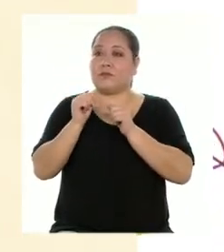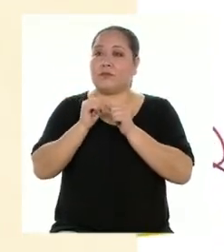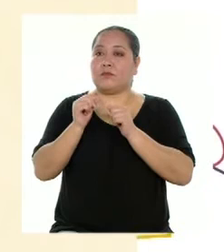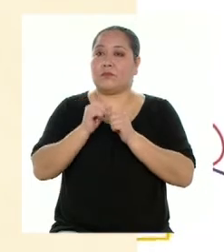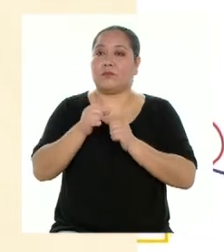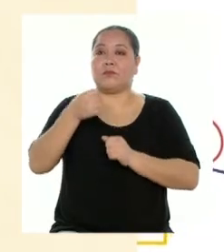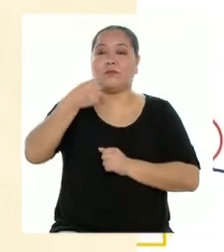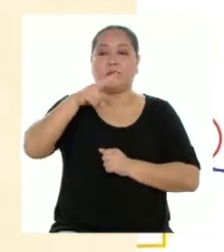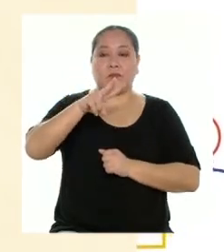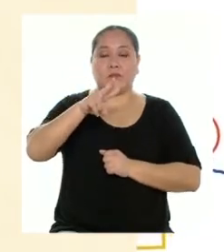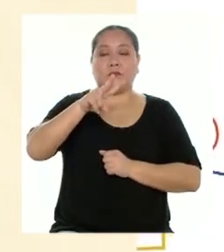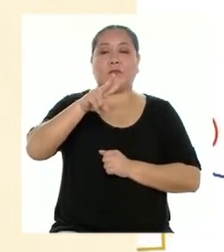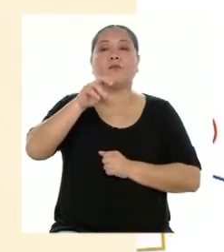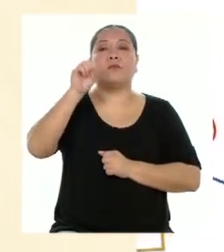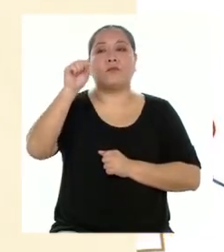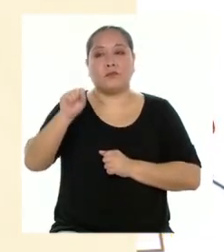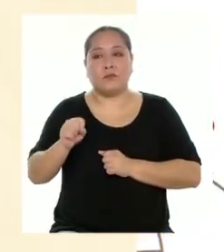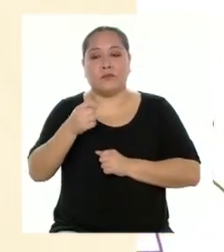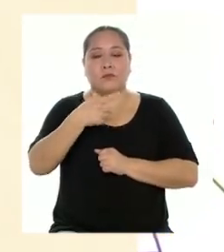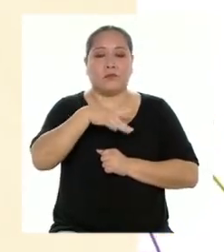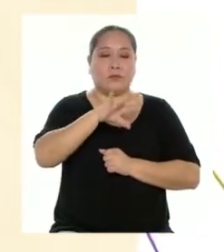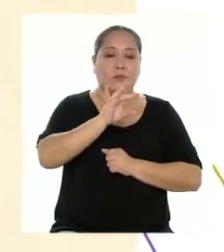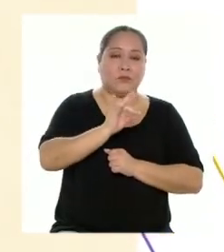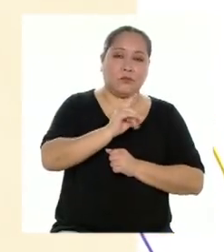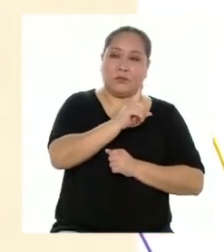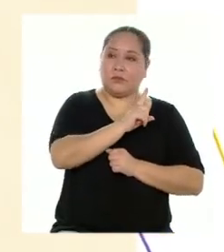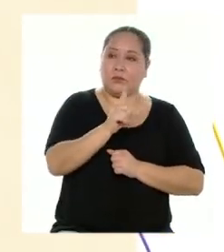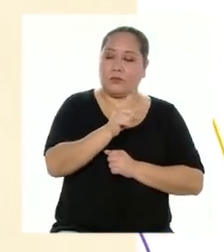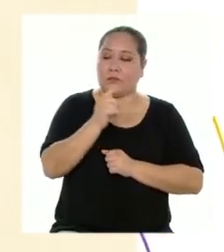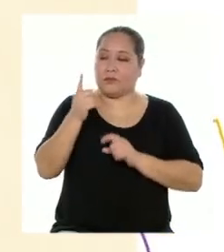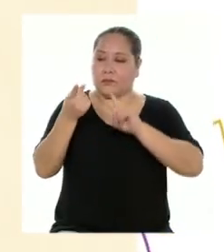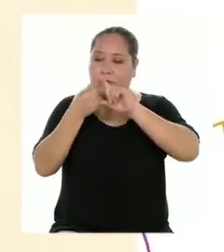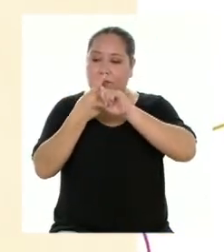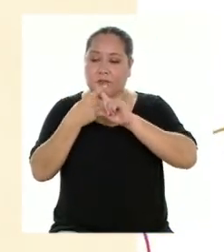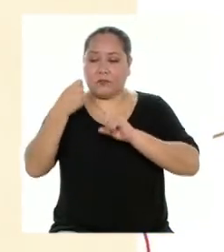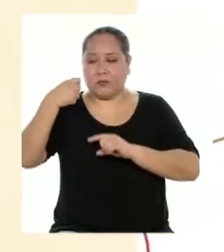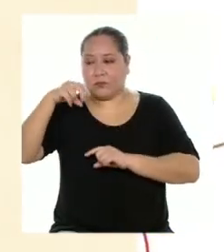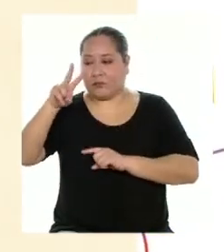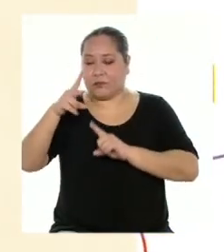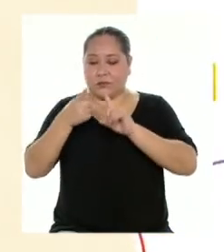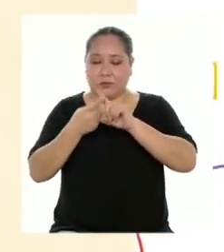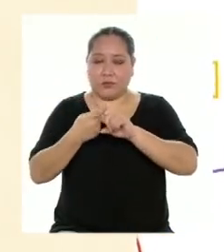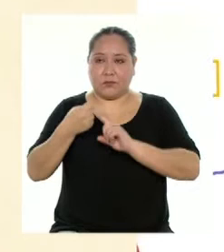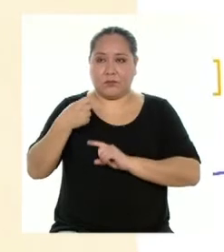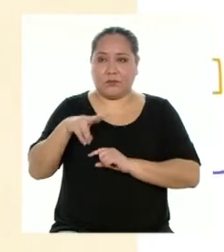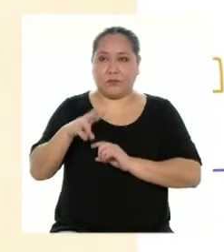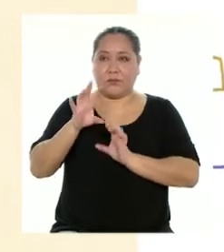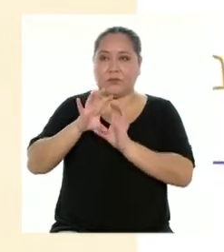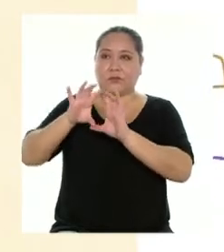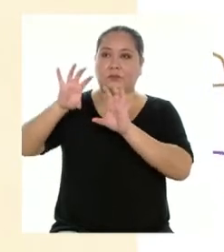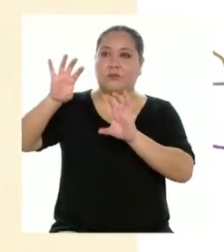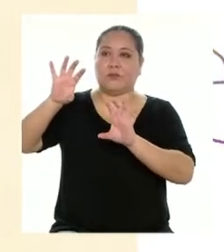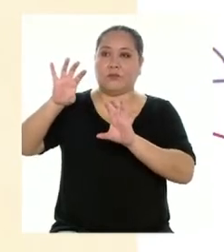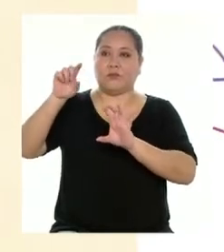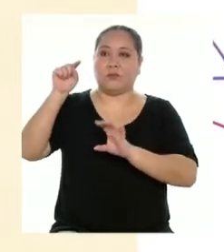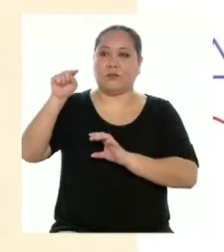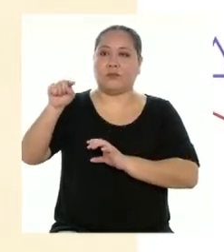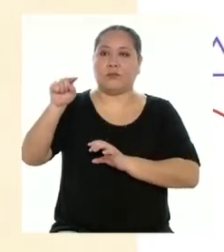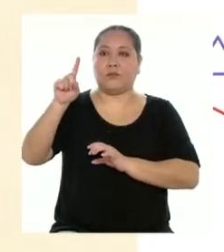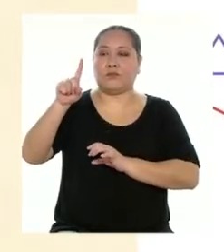12 sí y 18 no. Multiplicamos cada valor por 12 grados y tenemos un sector circular